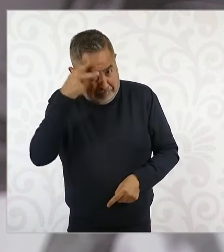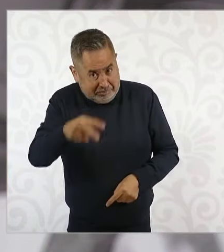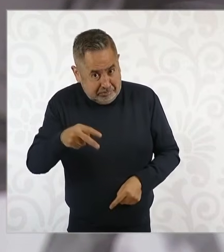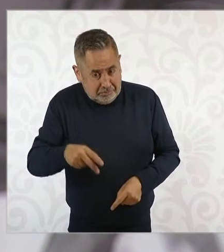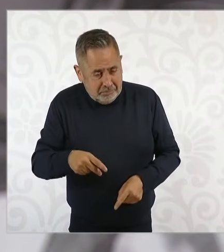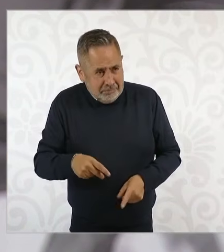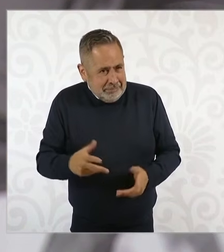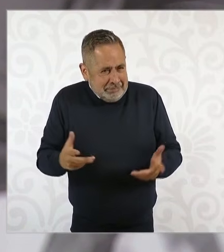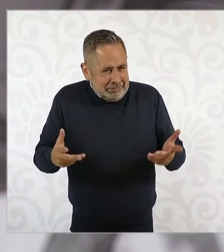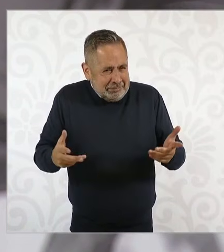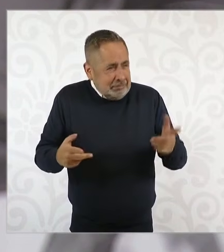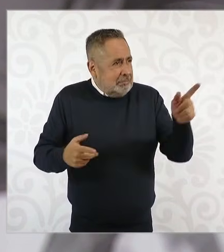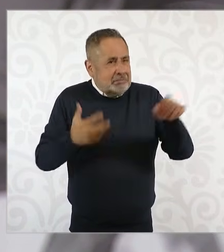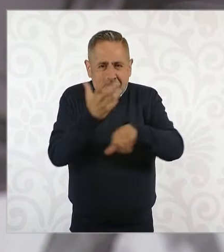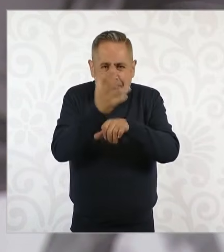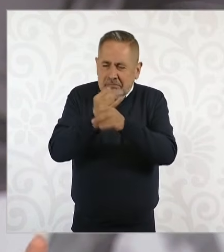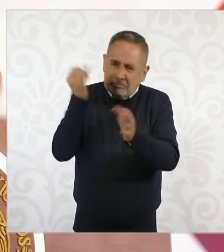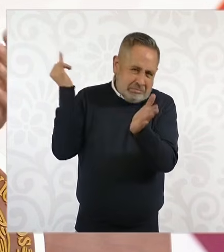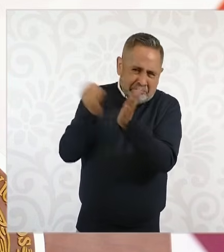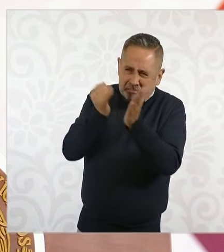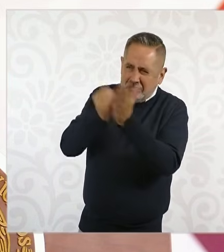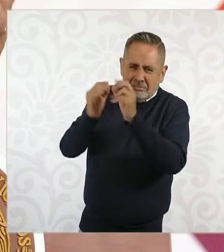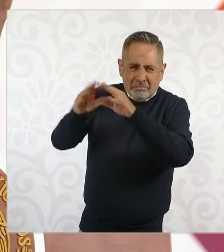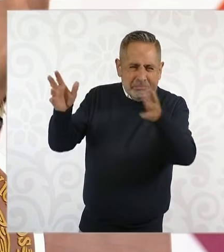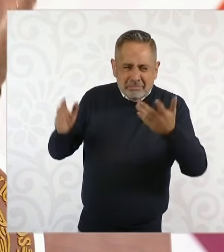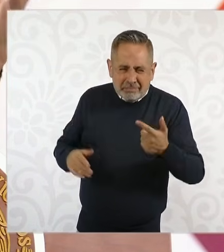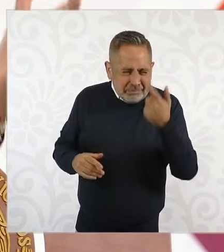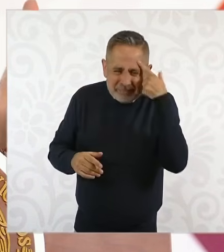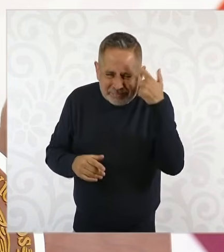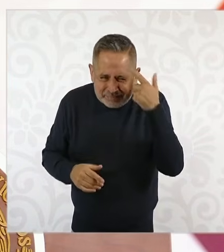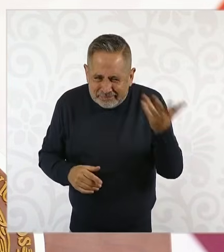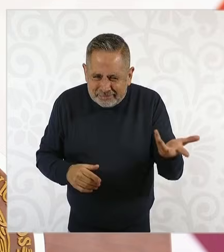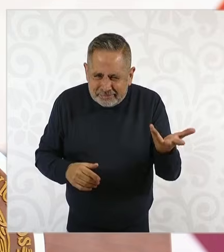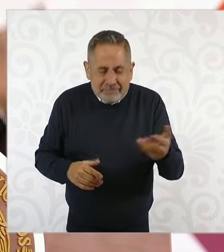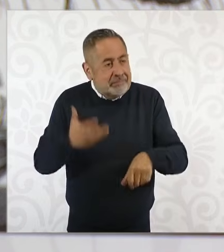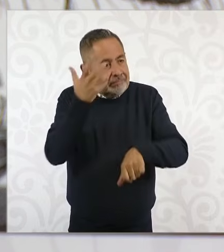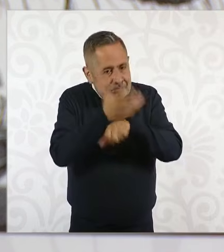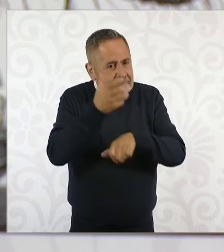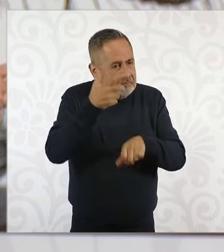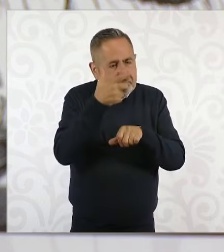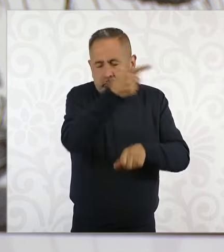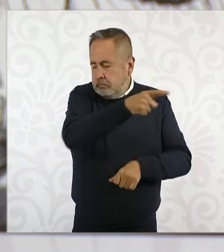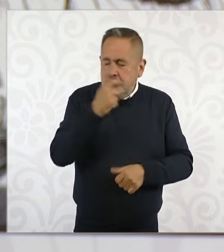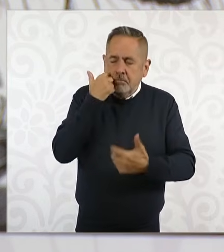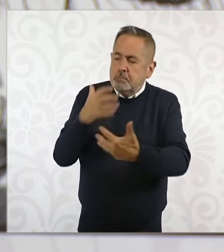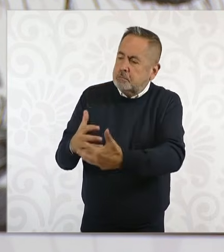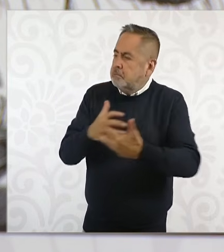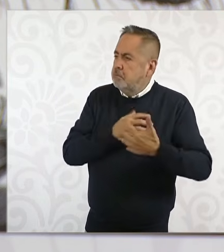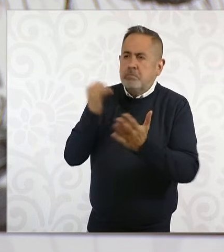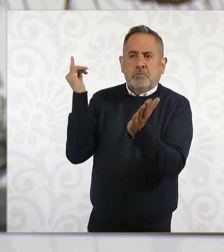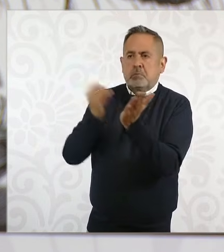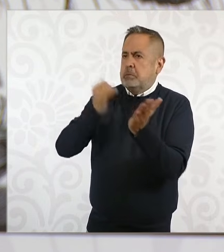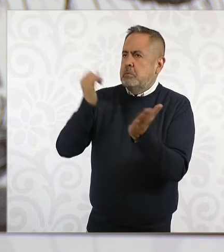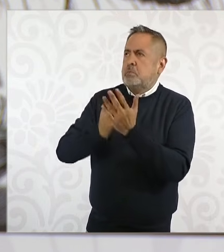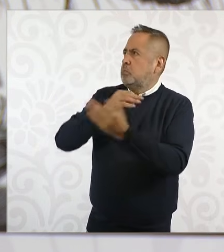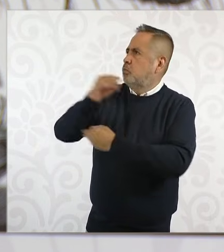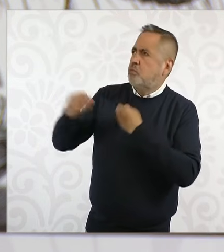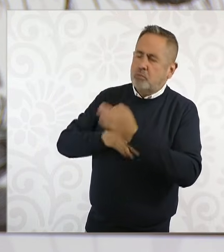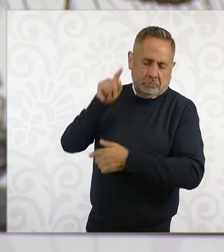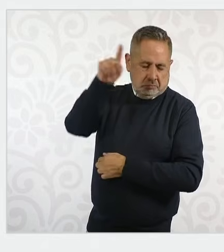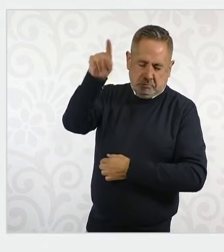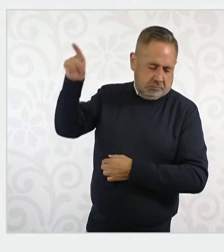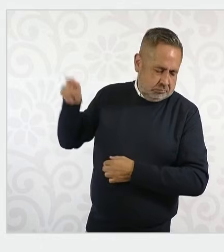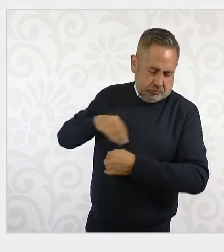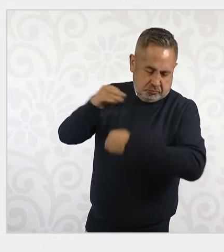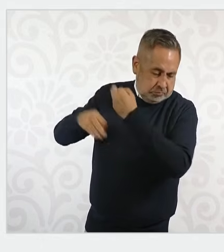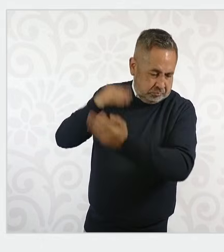aranceles. O sea, como si no hubiera una visión hoy del gobierno de Estados Unidos de mayor proteccionismo, que eso es lo que